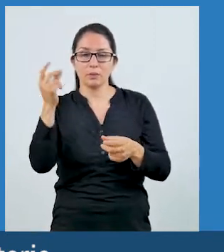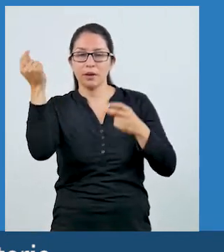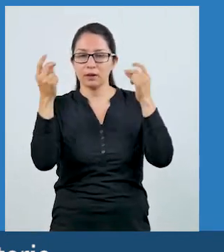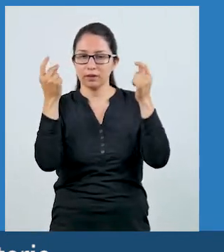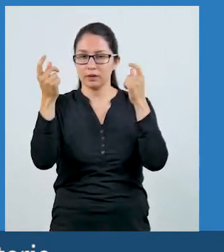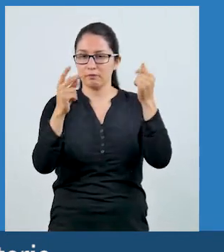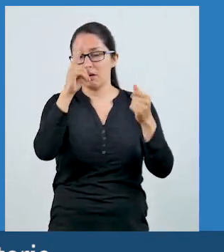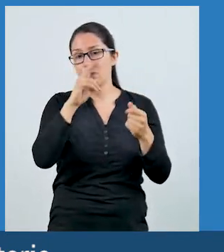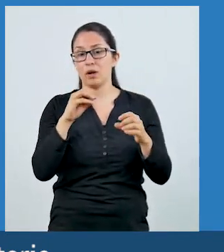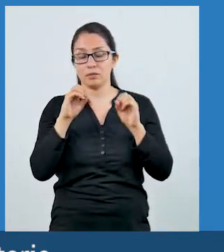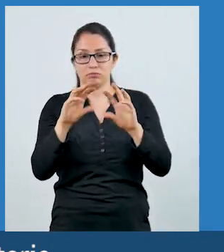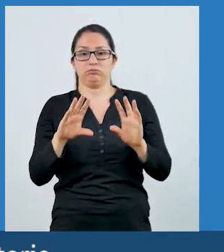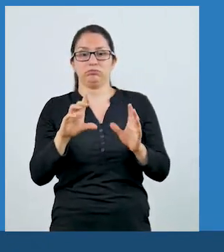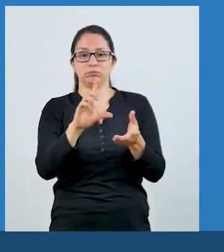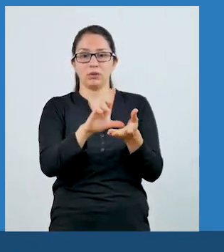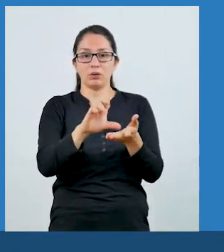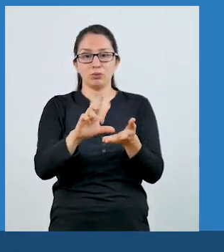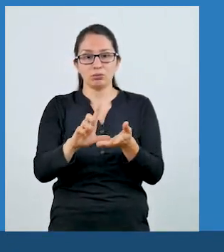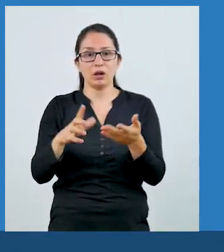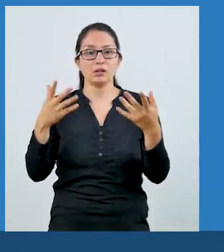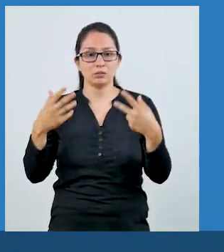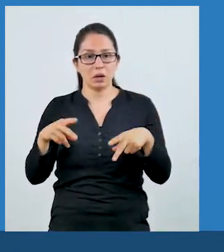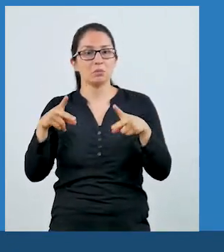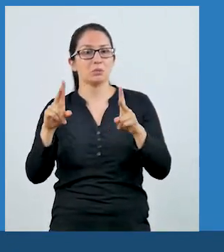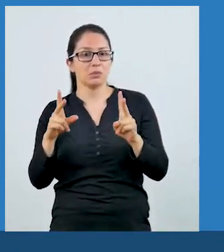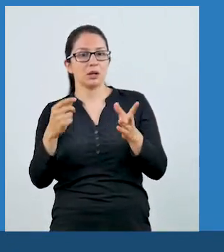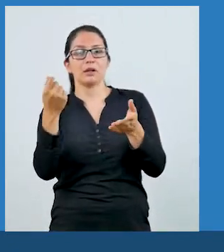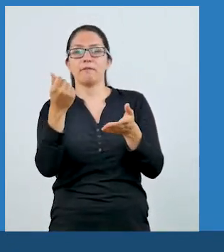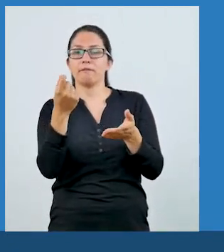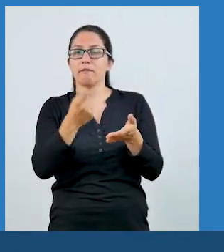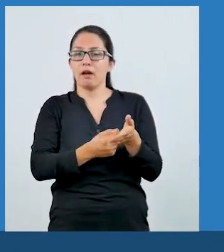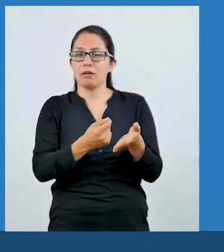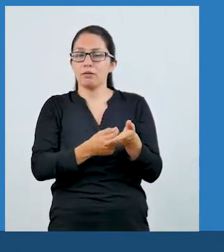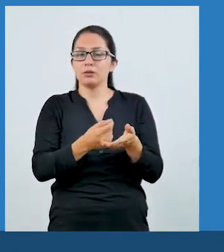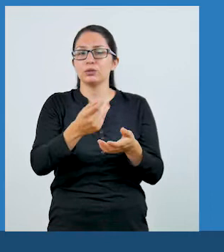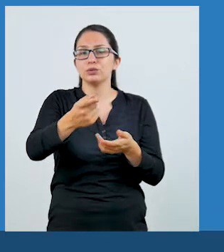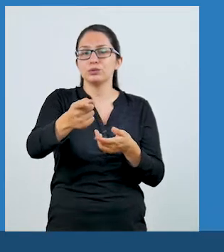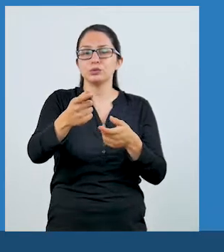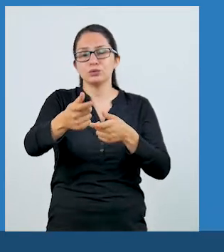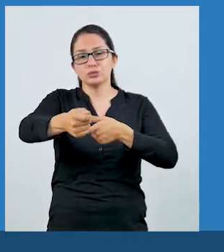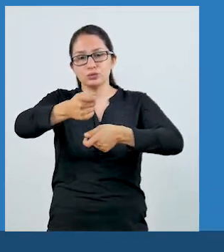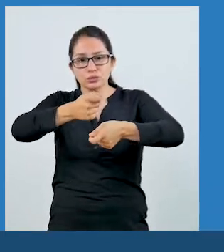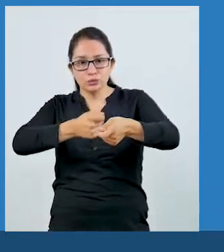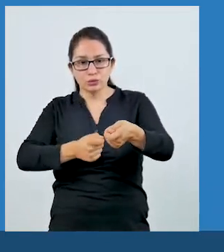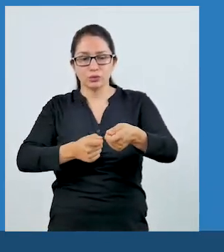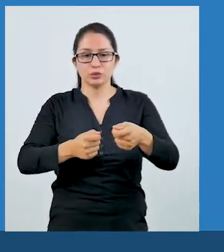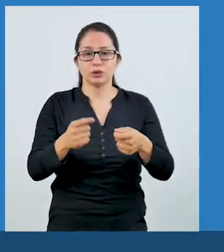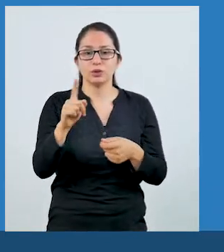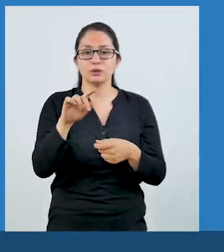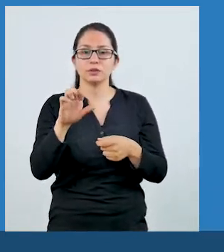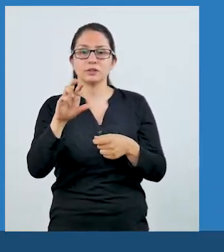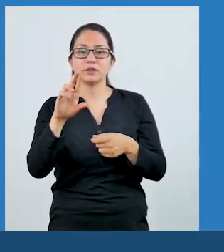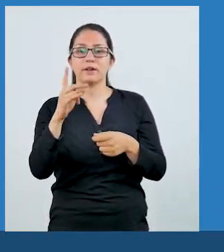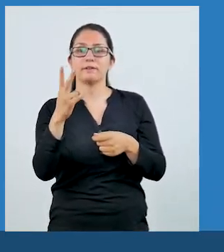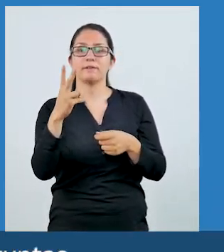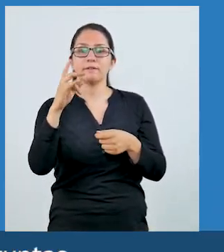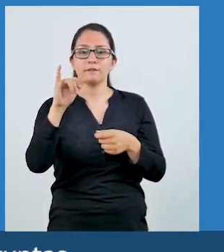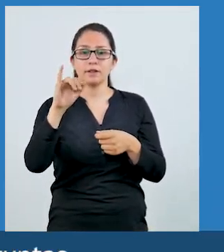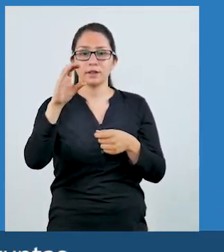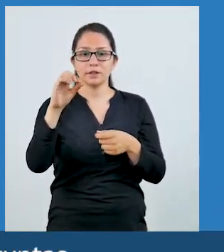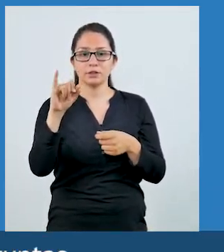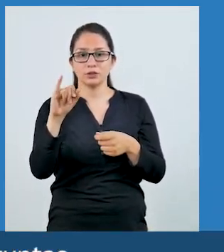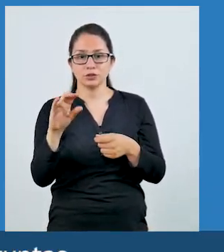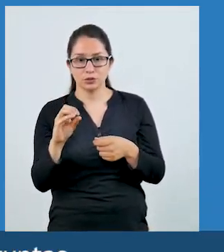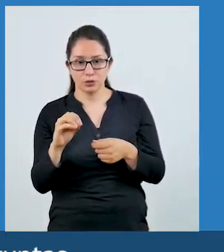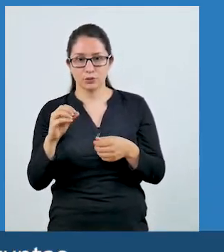de la economía creativa en el territorio, estás listo para poner en valor tus productos o servicios y generar ingresos. Si